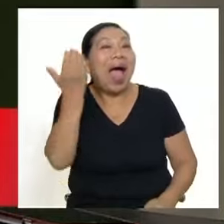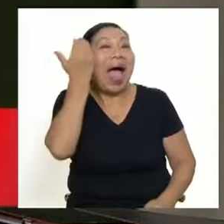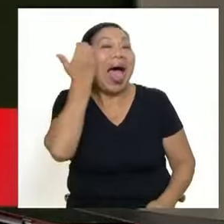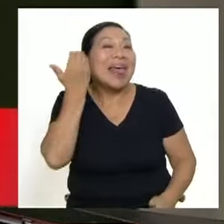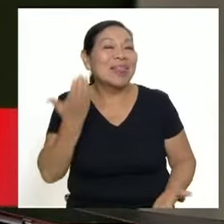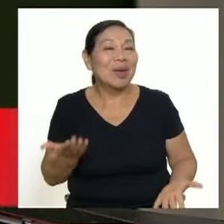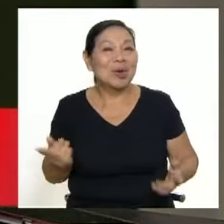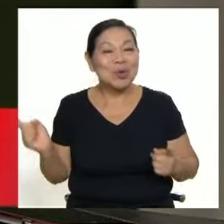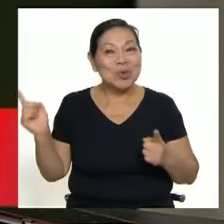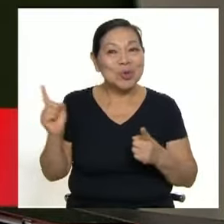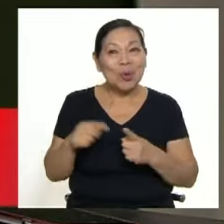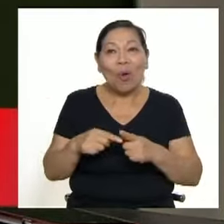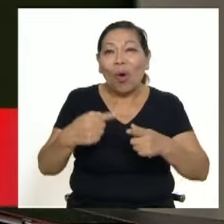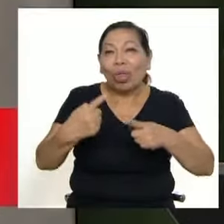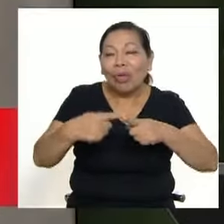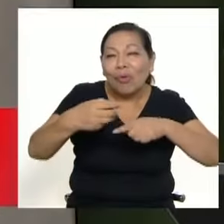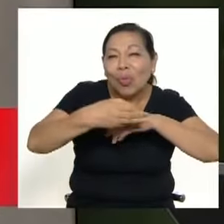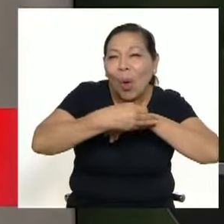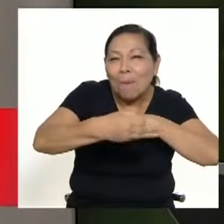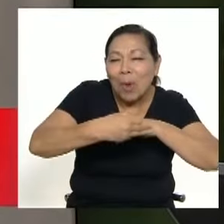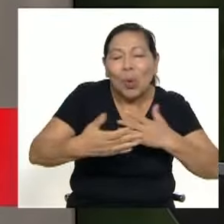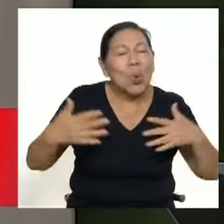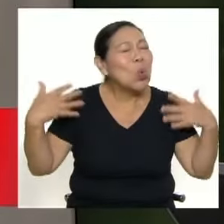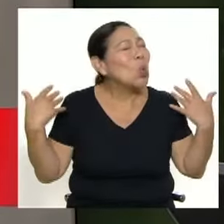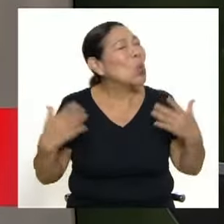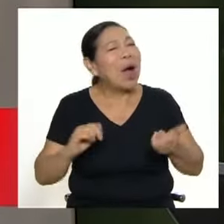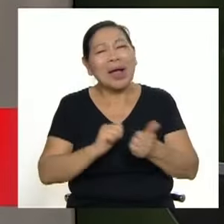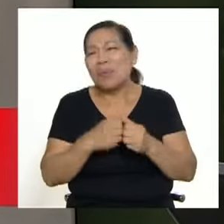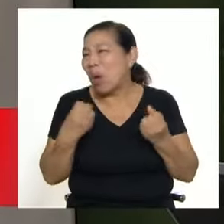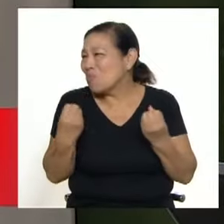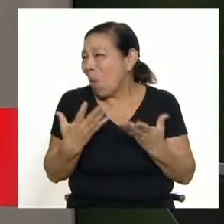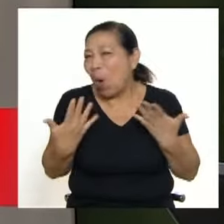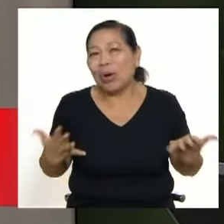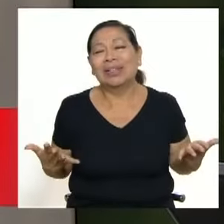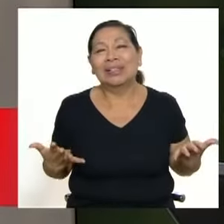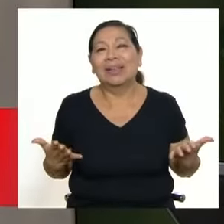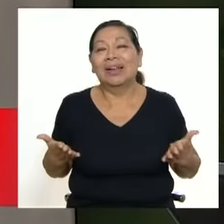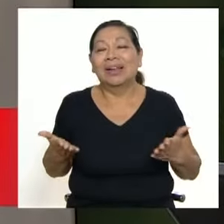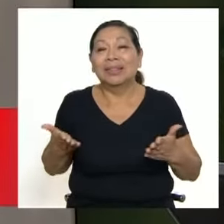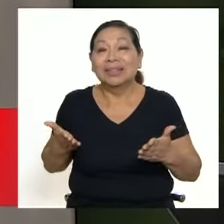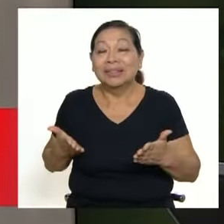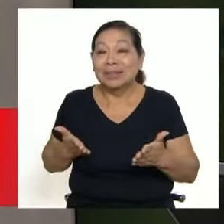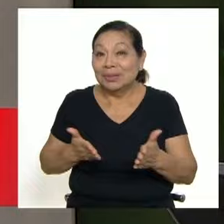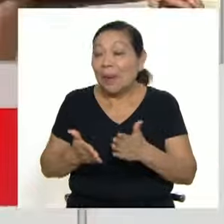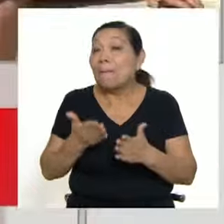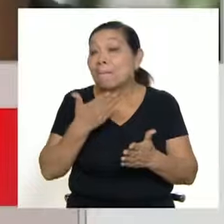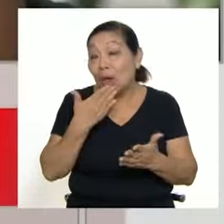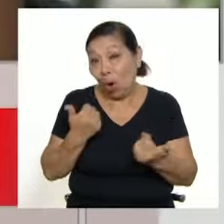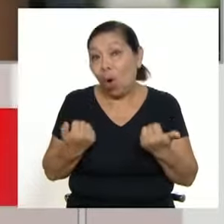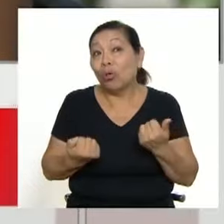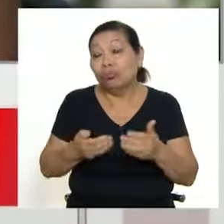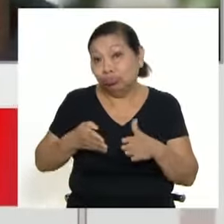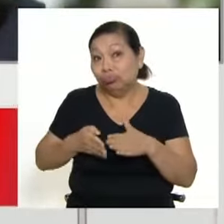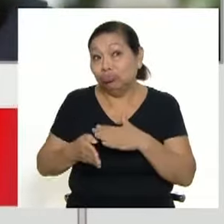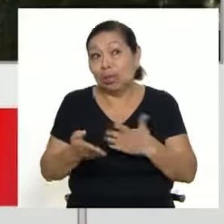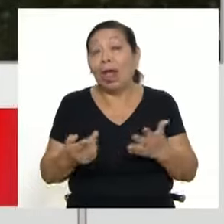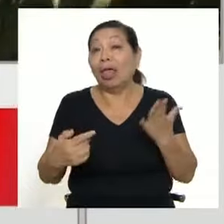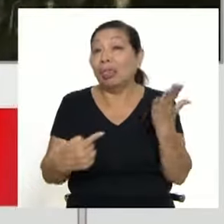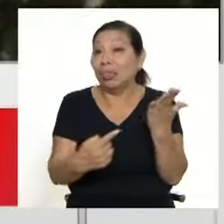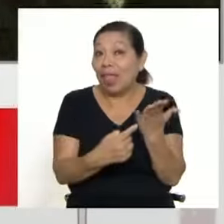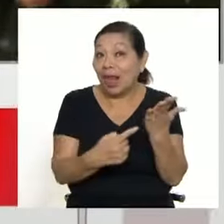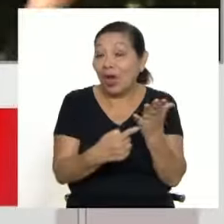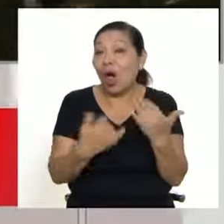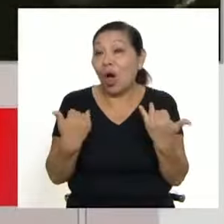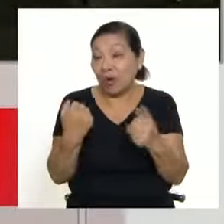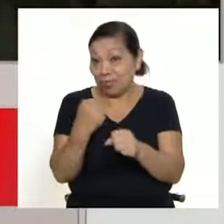complejo llegar hasta ciertos destinos, me imagino, claro, también, ¿no? Muchas cosas han cambiado, ¿no? Las vías de acceso, felizmente, han mejorado muchísimo. La tecnología con la